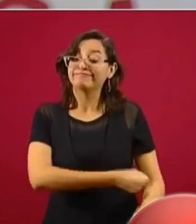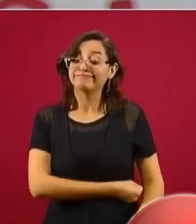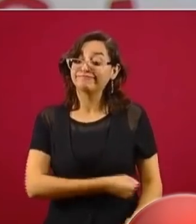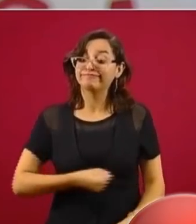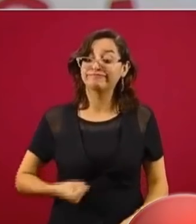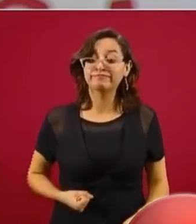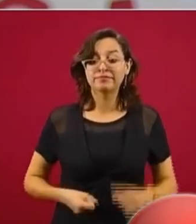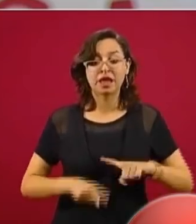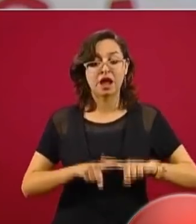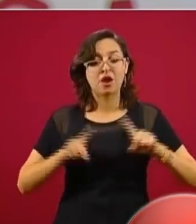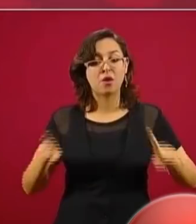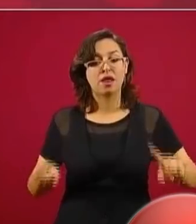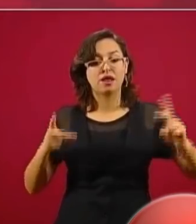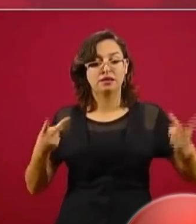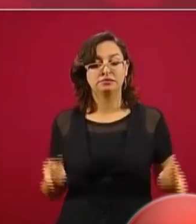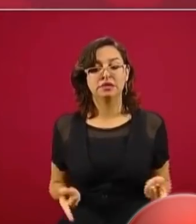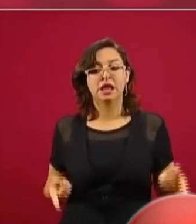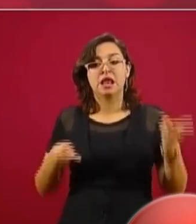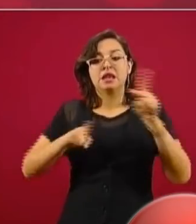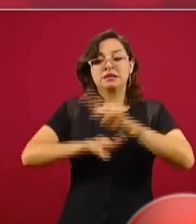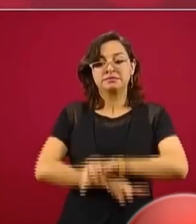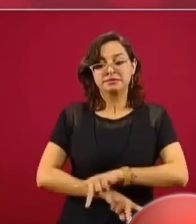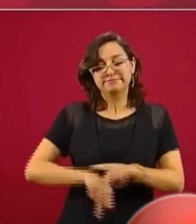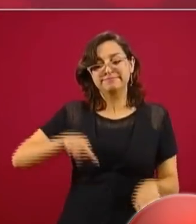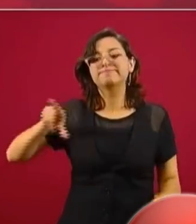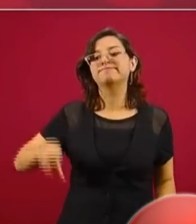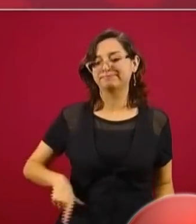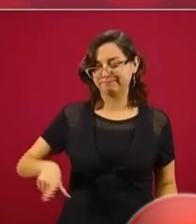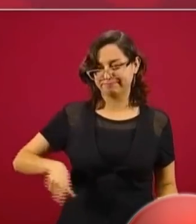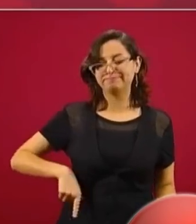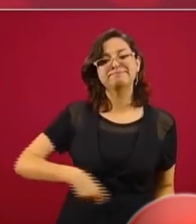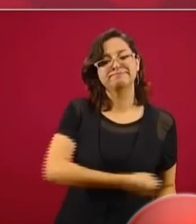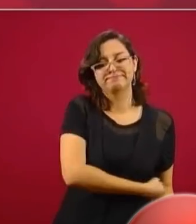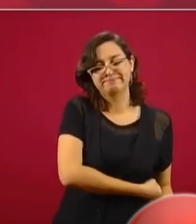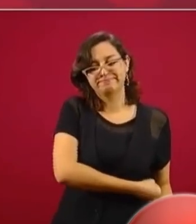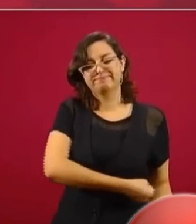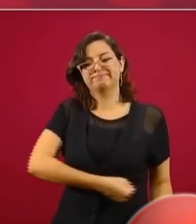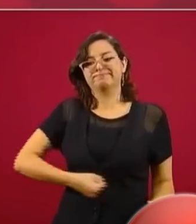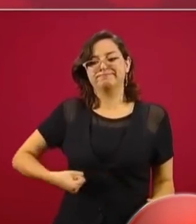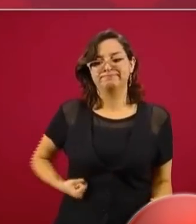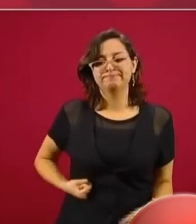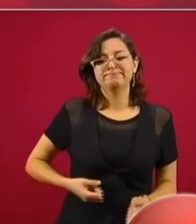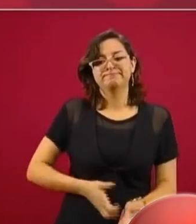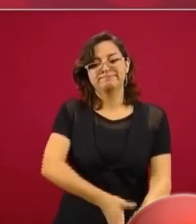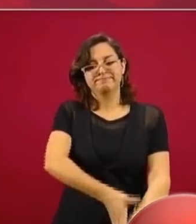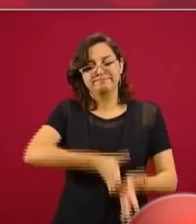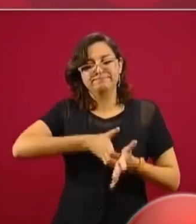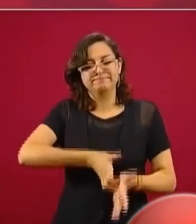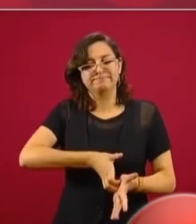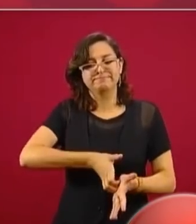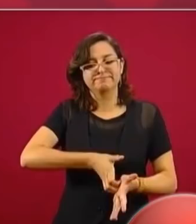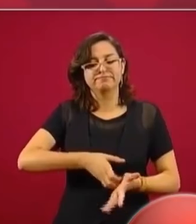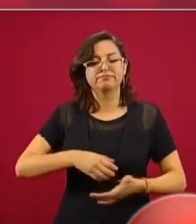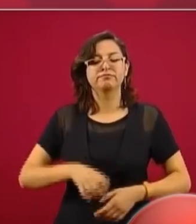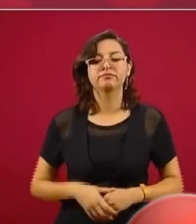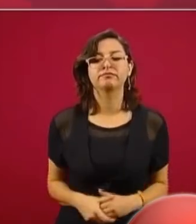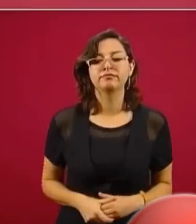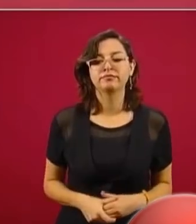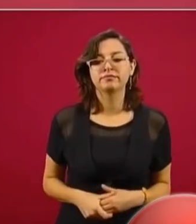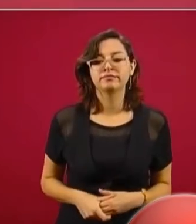es el gobierno el que se va a apretar el cinturón y sobre todo